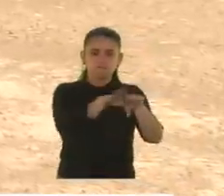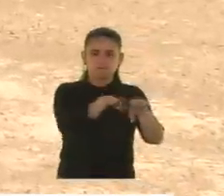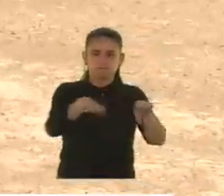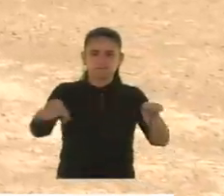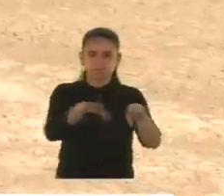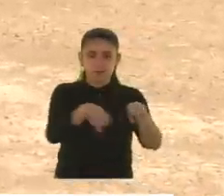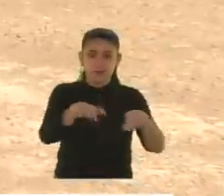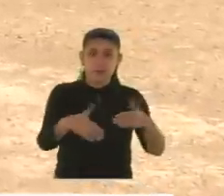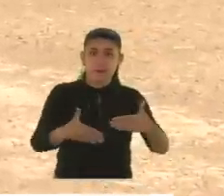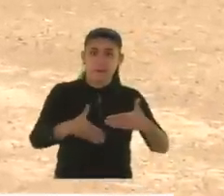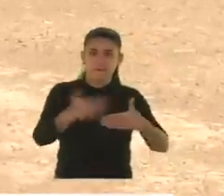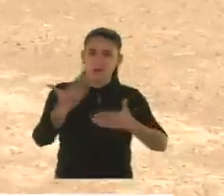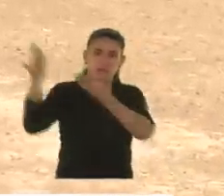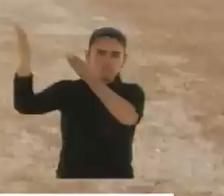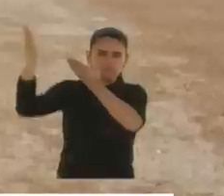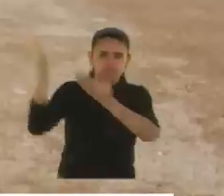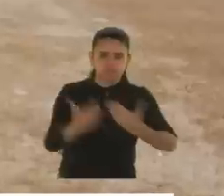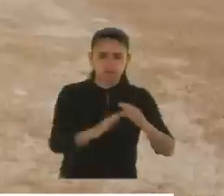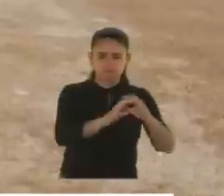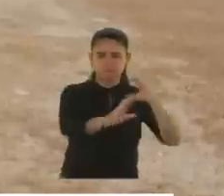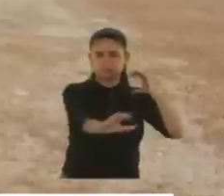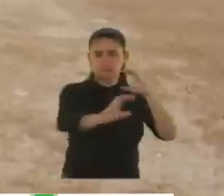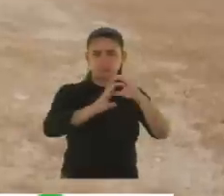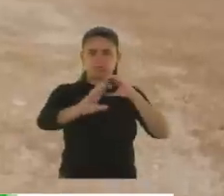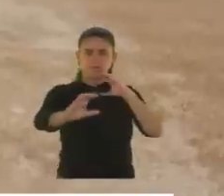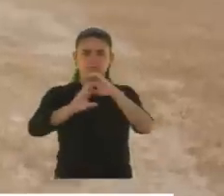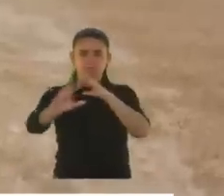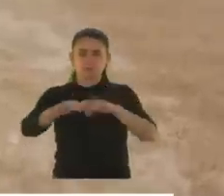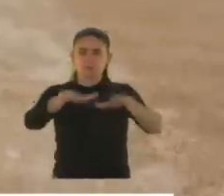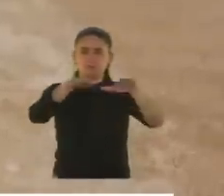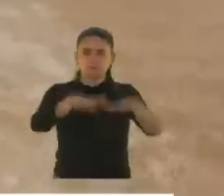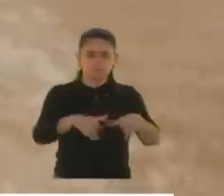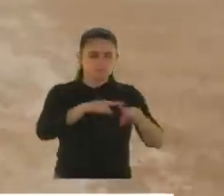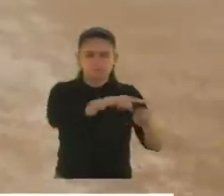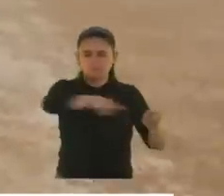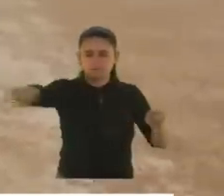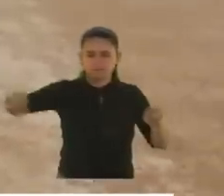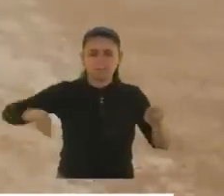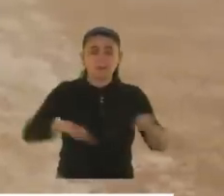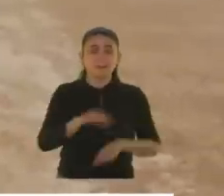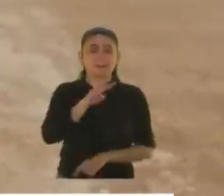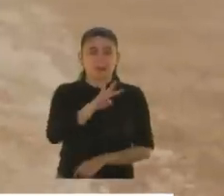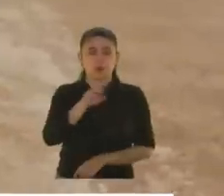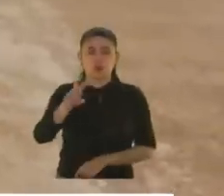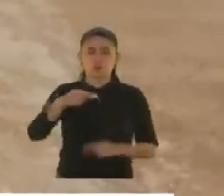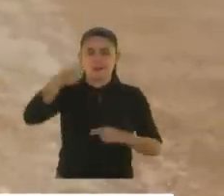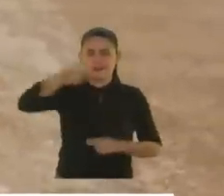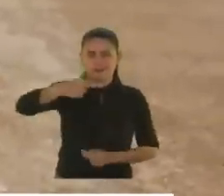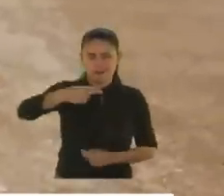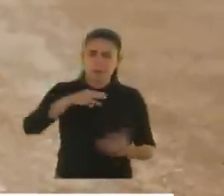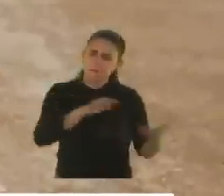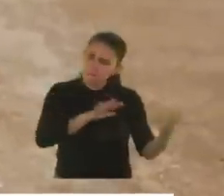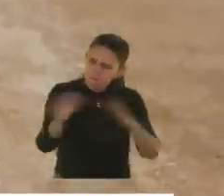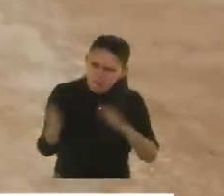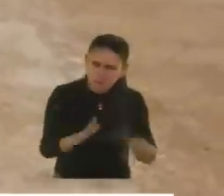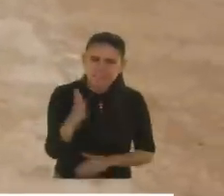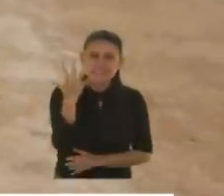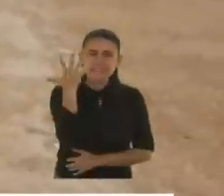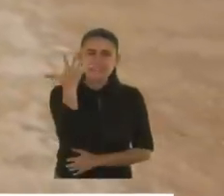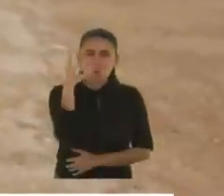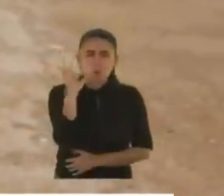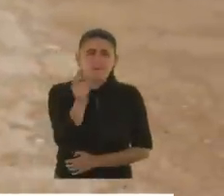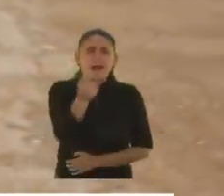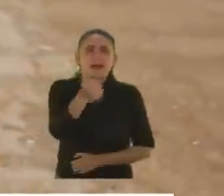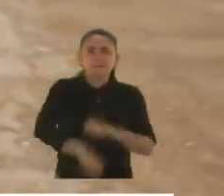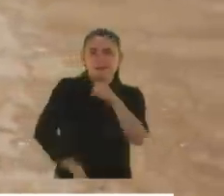los primeros coches del sistema. Un terreno de 32 hectáreas donde caben cerca de 50 canchas